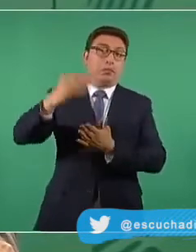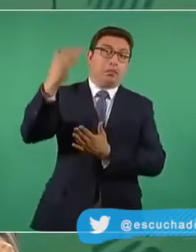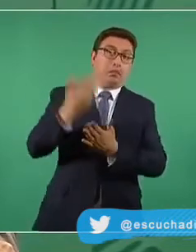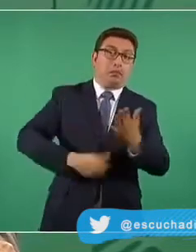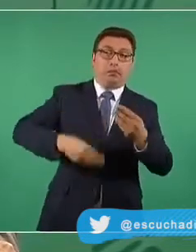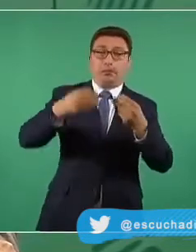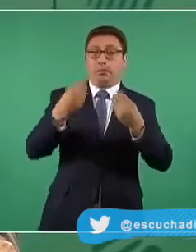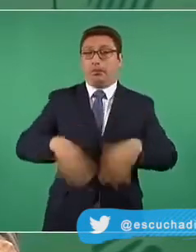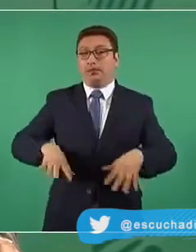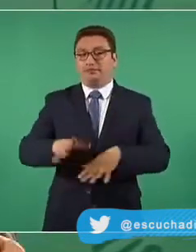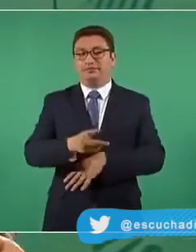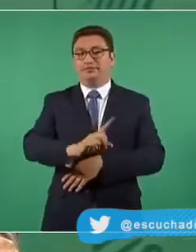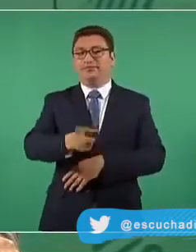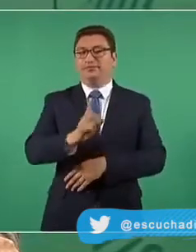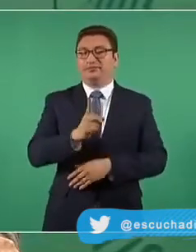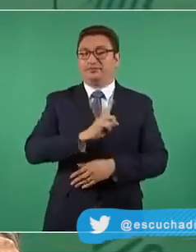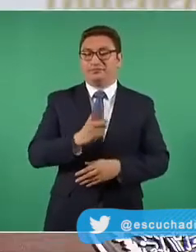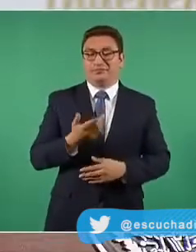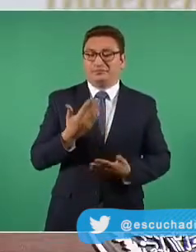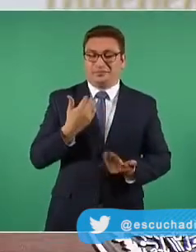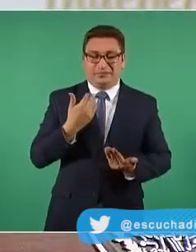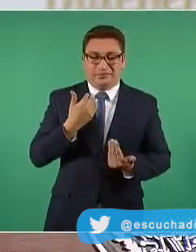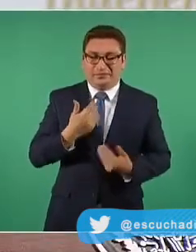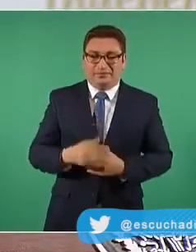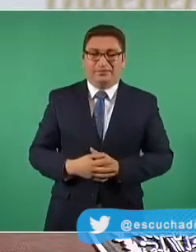se devalúa el peso,